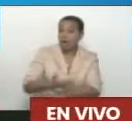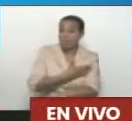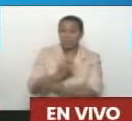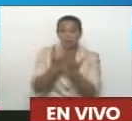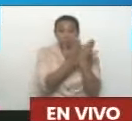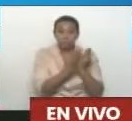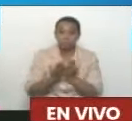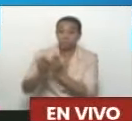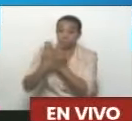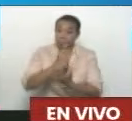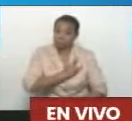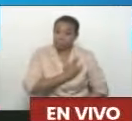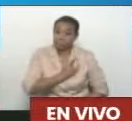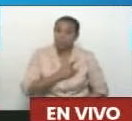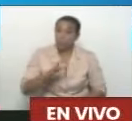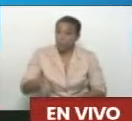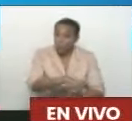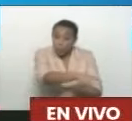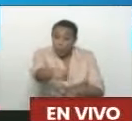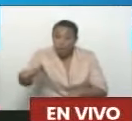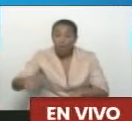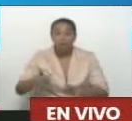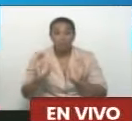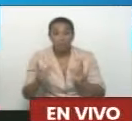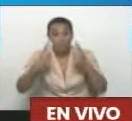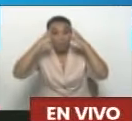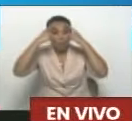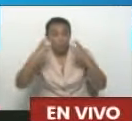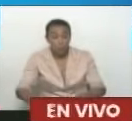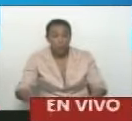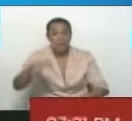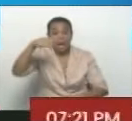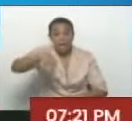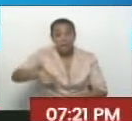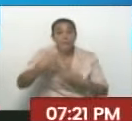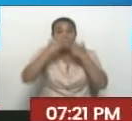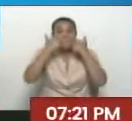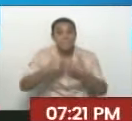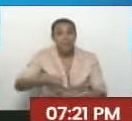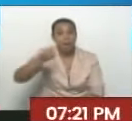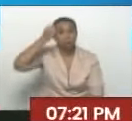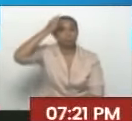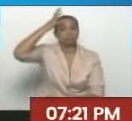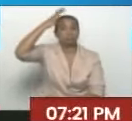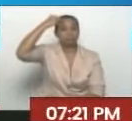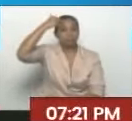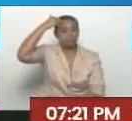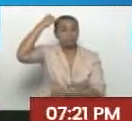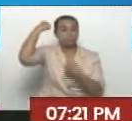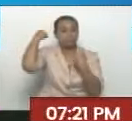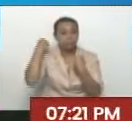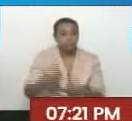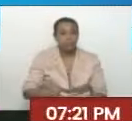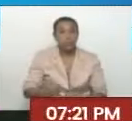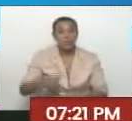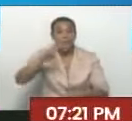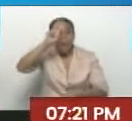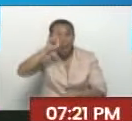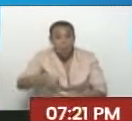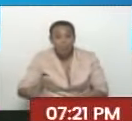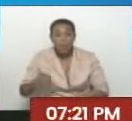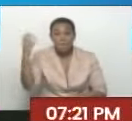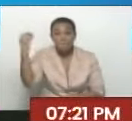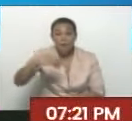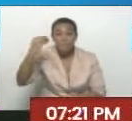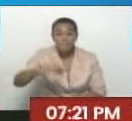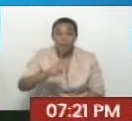porque la revolución bolivariana ha formado esta generación de profesionales venezolanos bien capacitados y cada día que pase yo